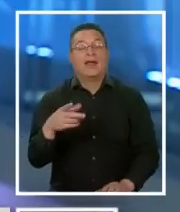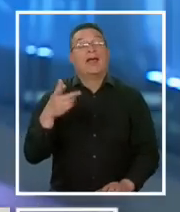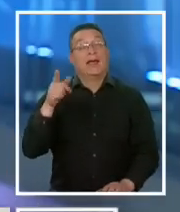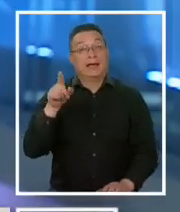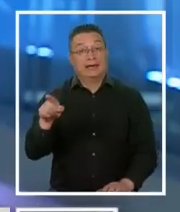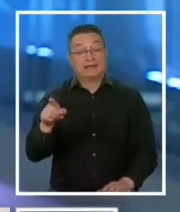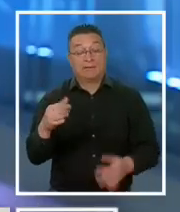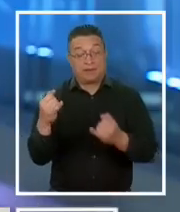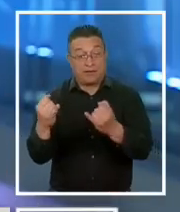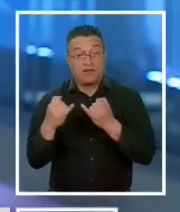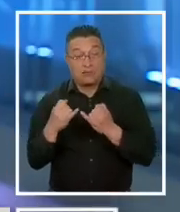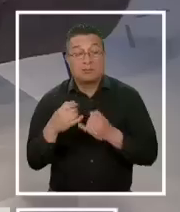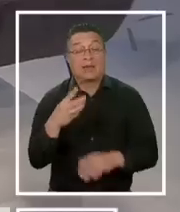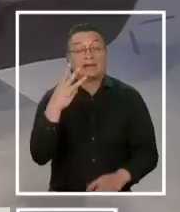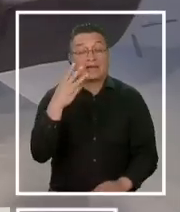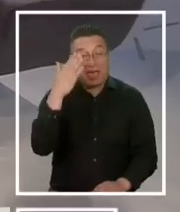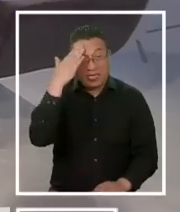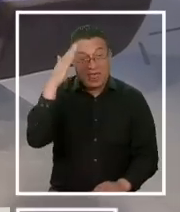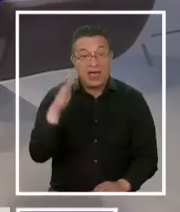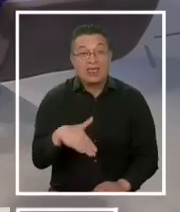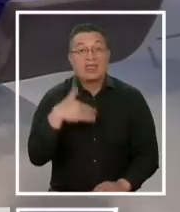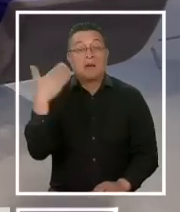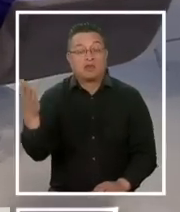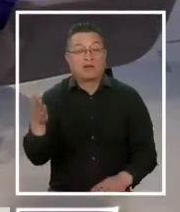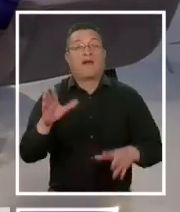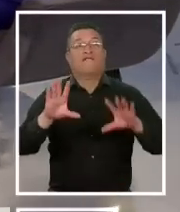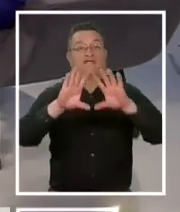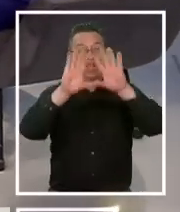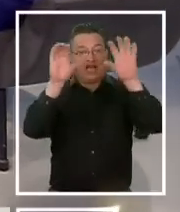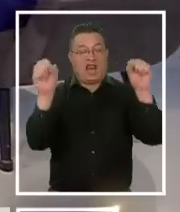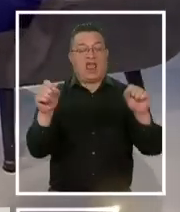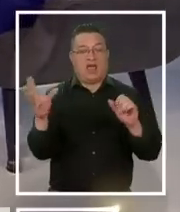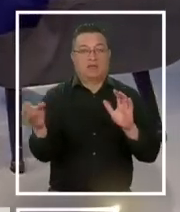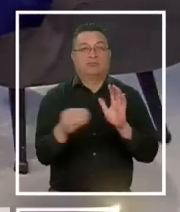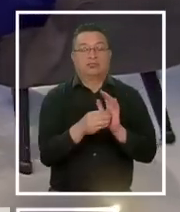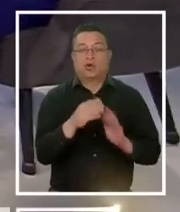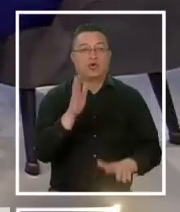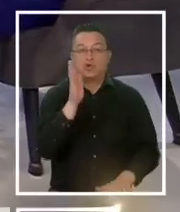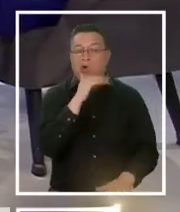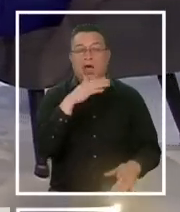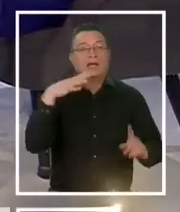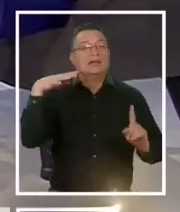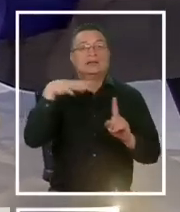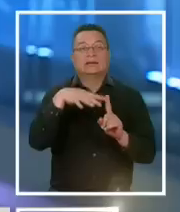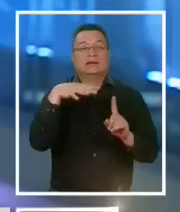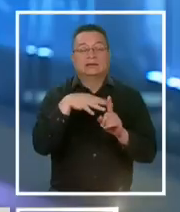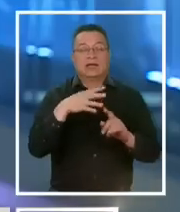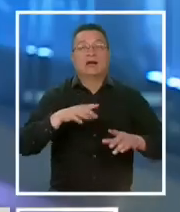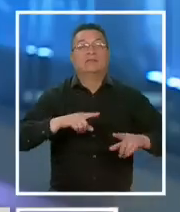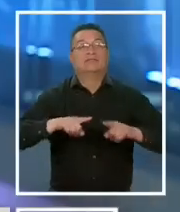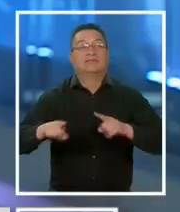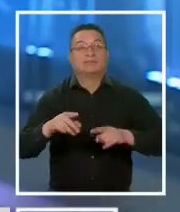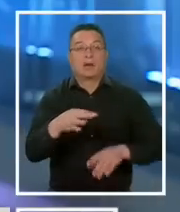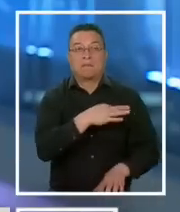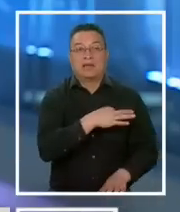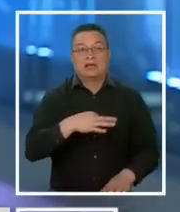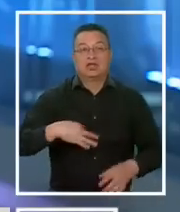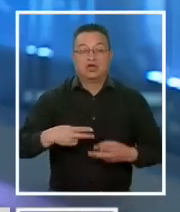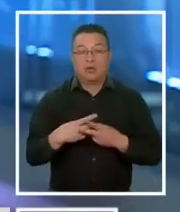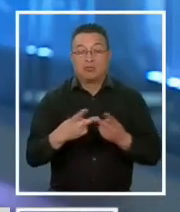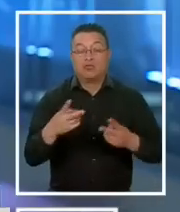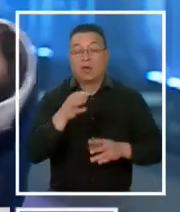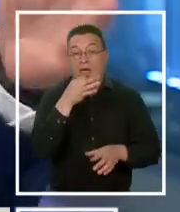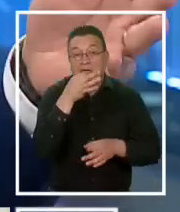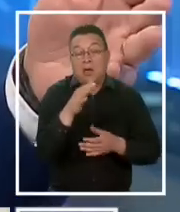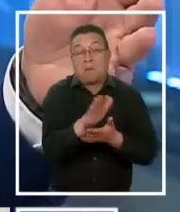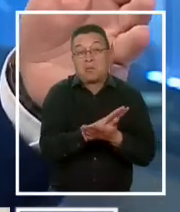ese informe llegó tres días después a la fiscalía y no contenía ninguna crítica la actuación del Ministerio Público porque aquello que se